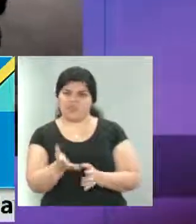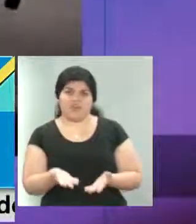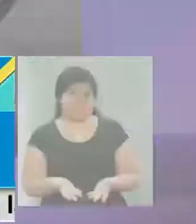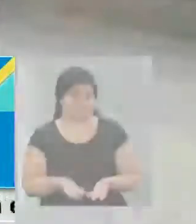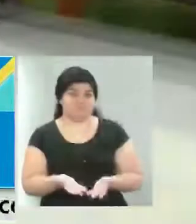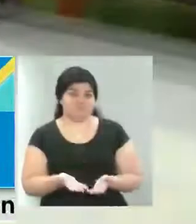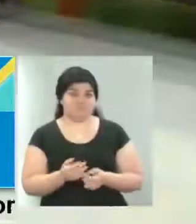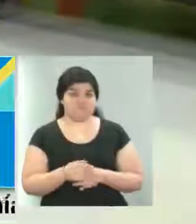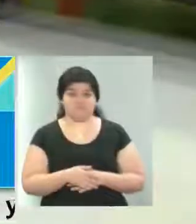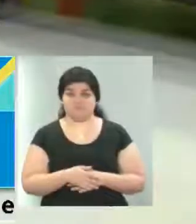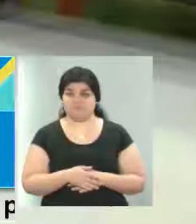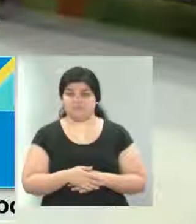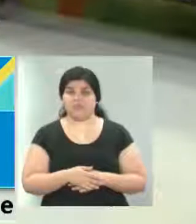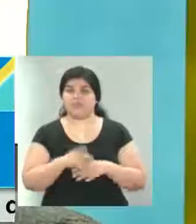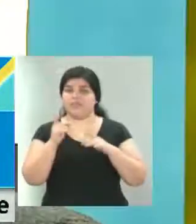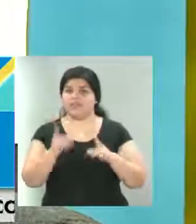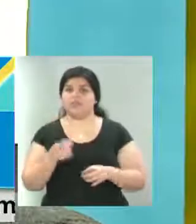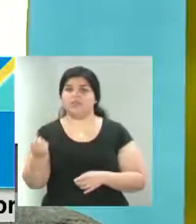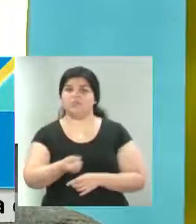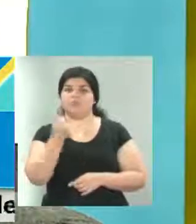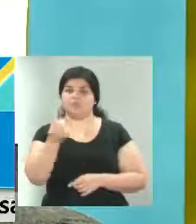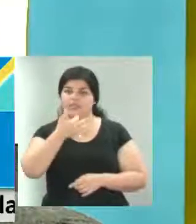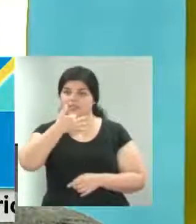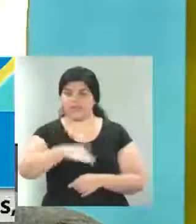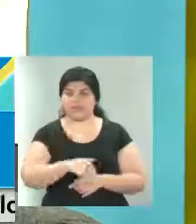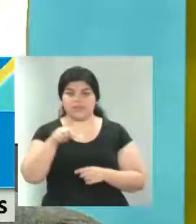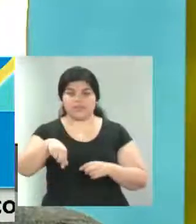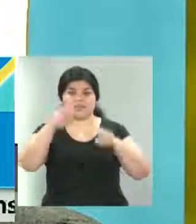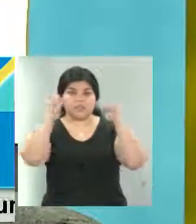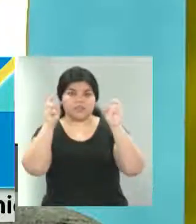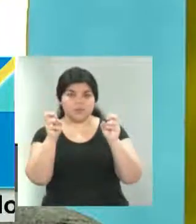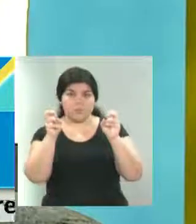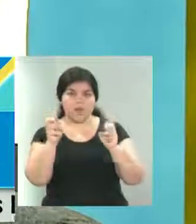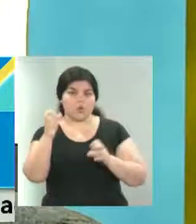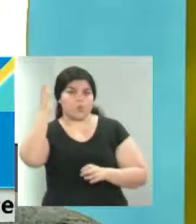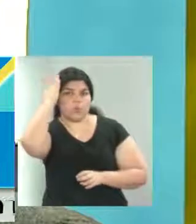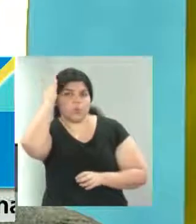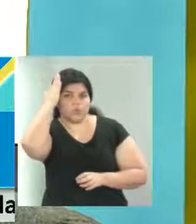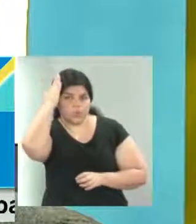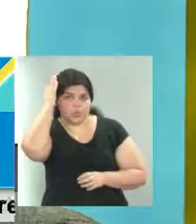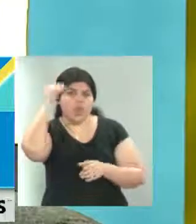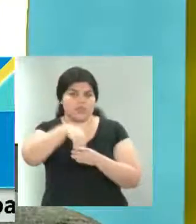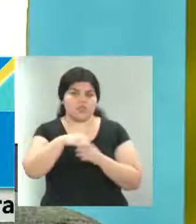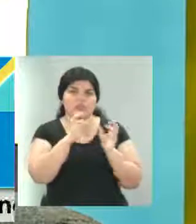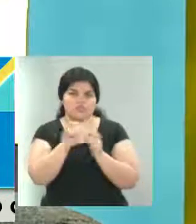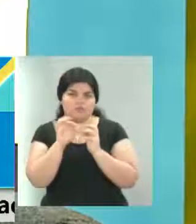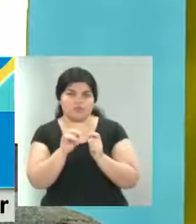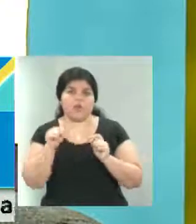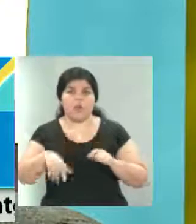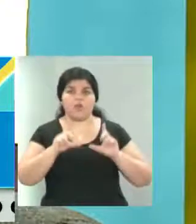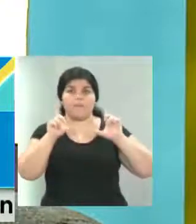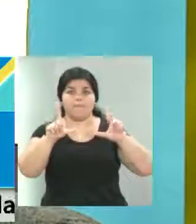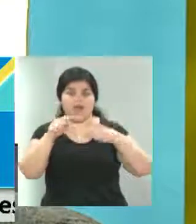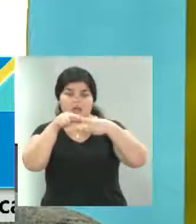tratar de entender que es una situación cultural y que también lleva mucho tiempo de debates. Y tenemos dos placas preparadas para tratar